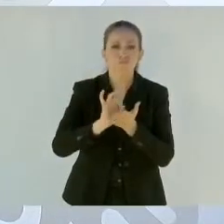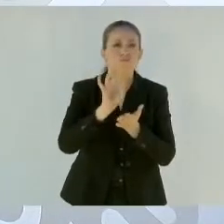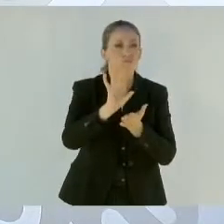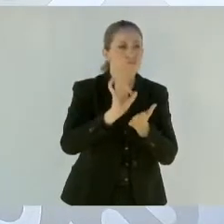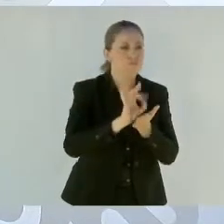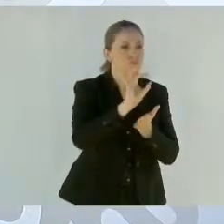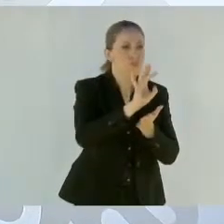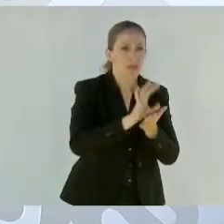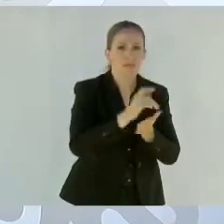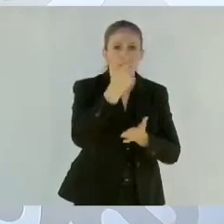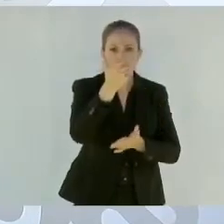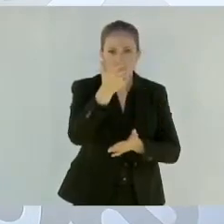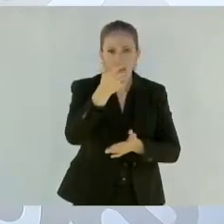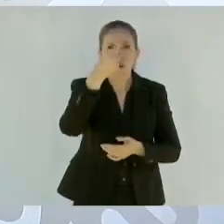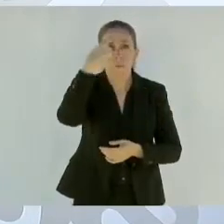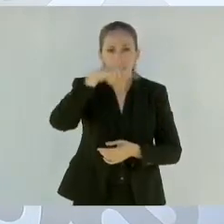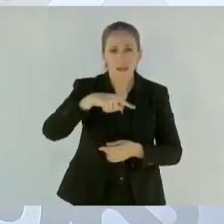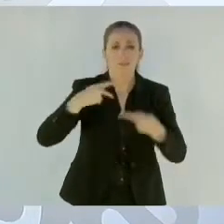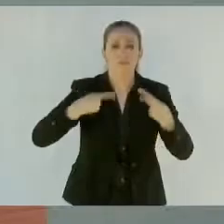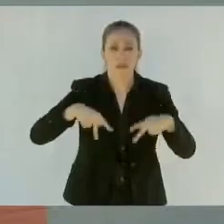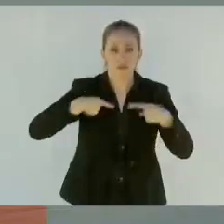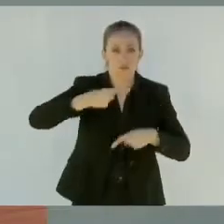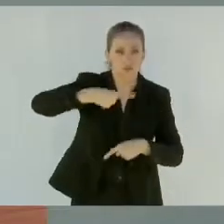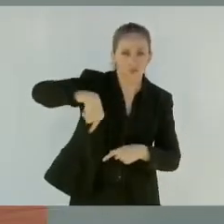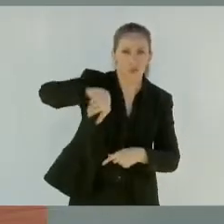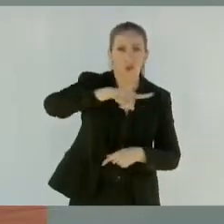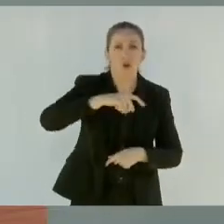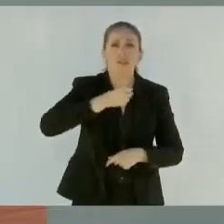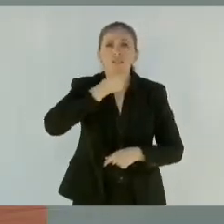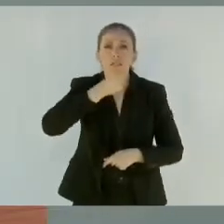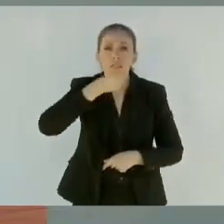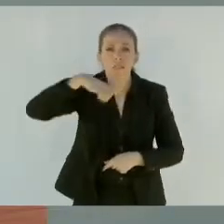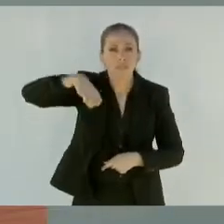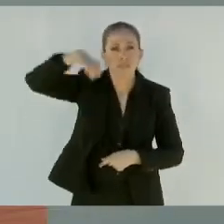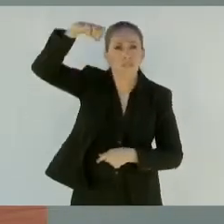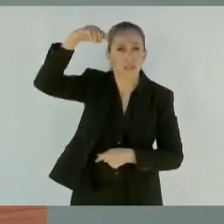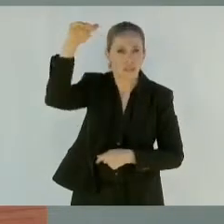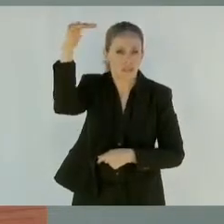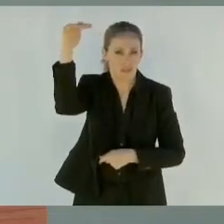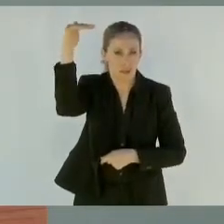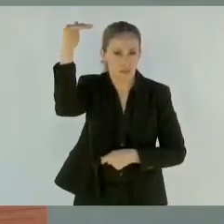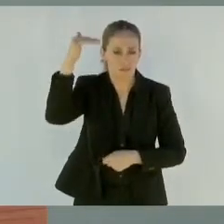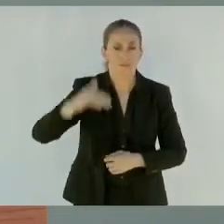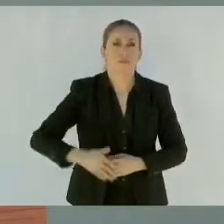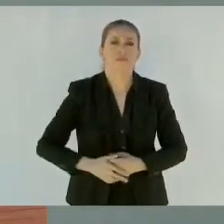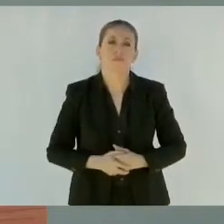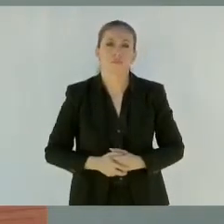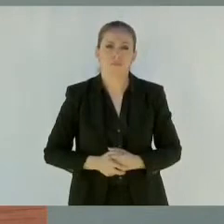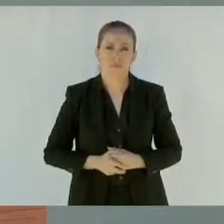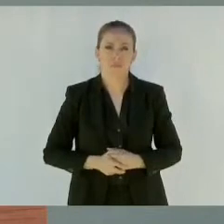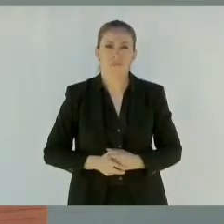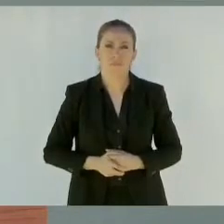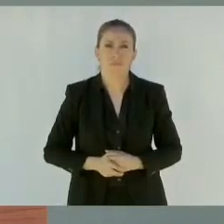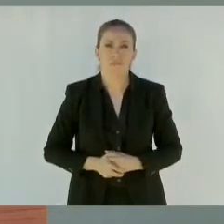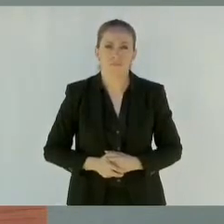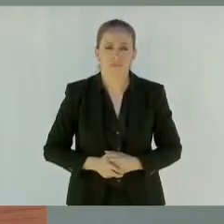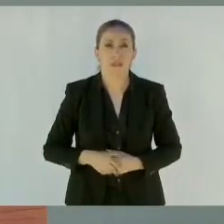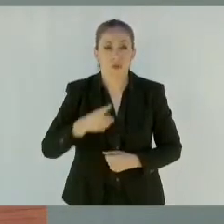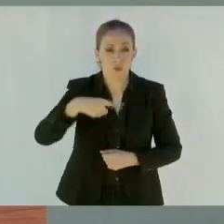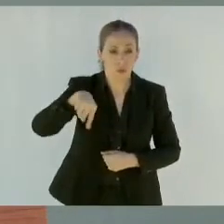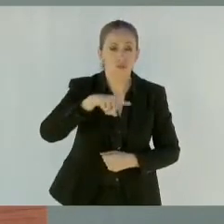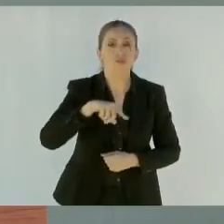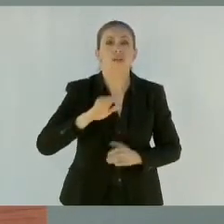del bimestre para adultos mayores, los que tienen posibilidad de recibir sus